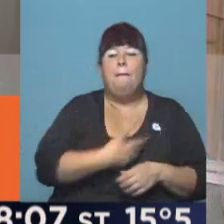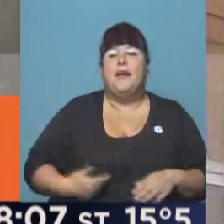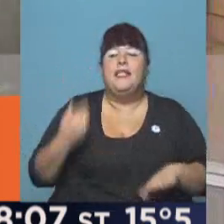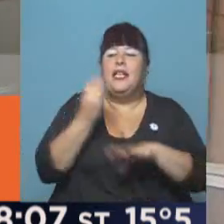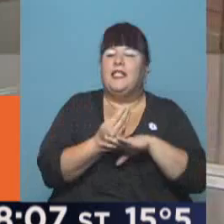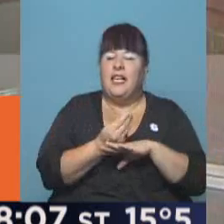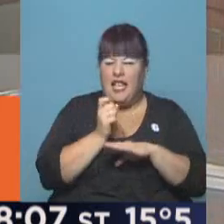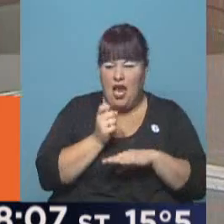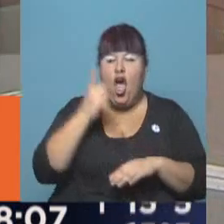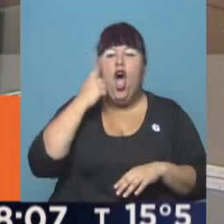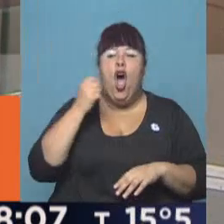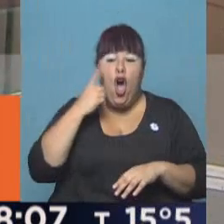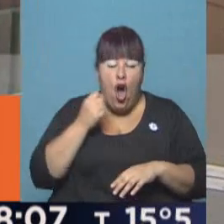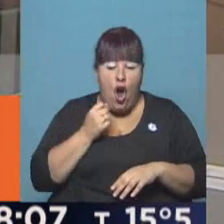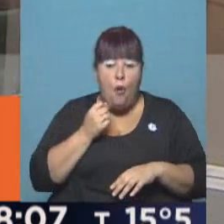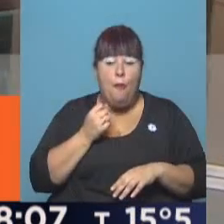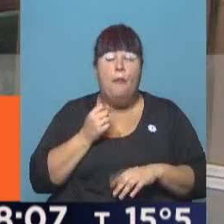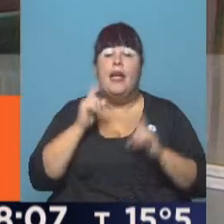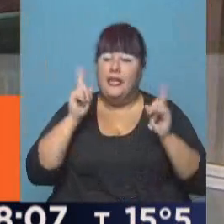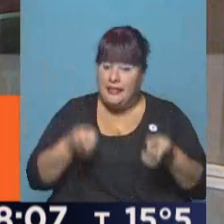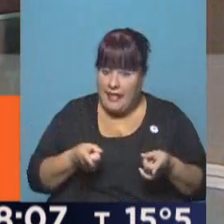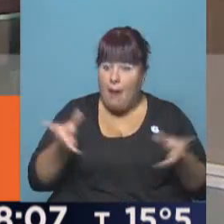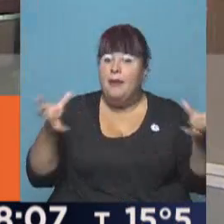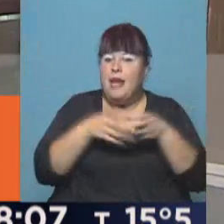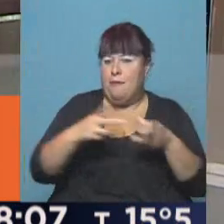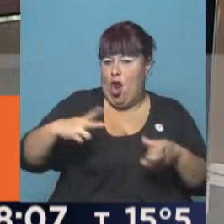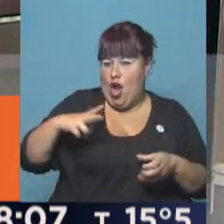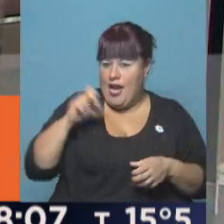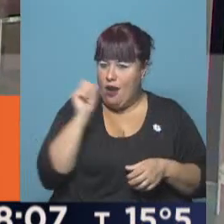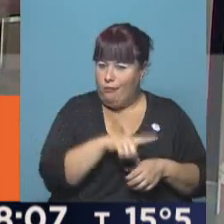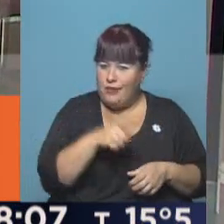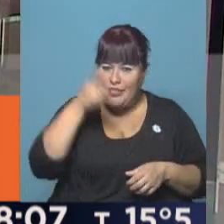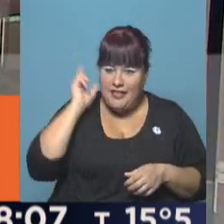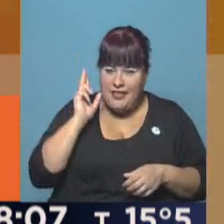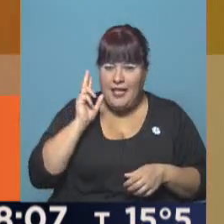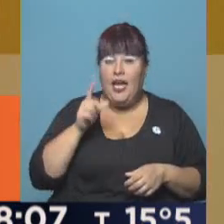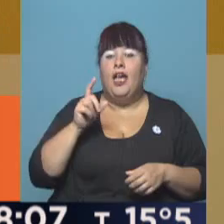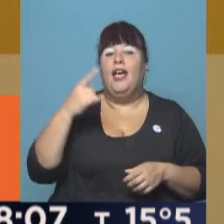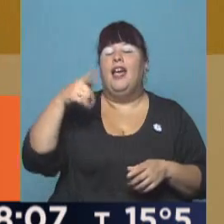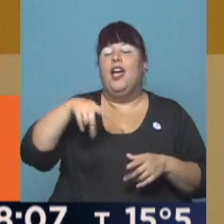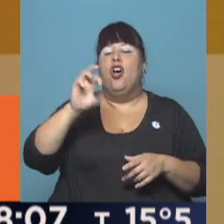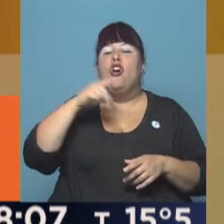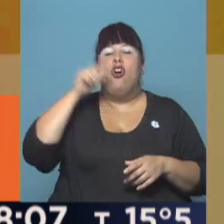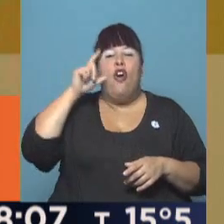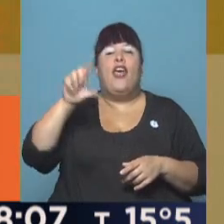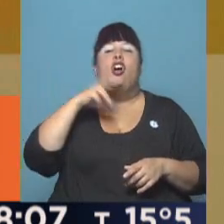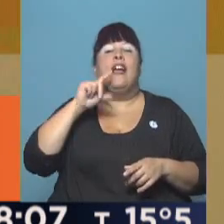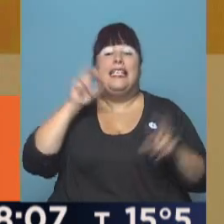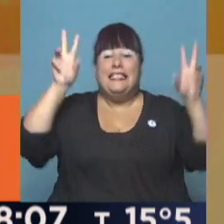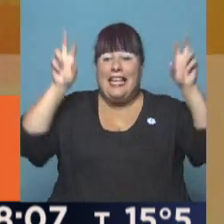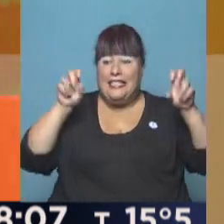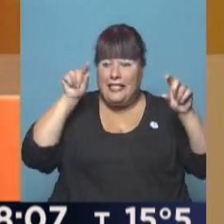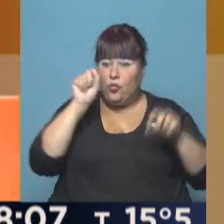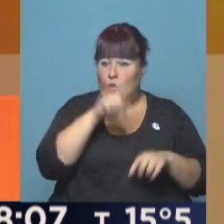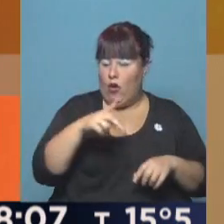preside un hombre que es también miembro de la aristocracia, el Conde de la Conquista, nada menos. Ese es el título